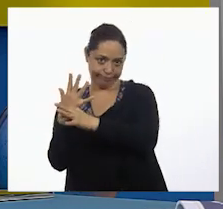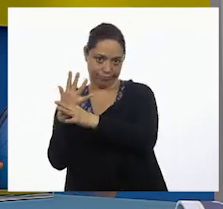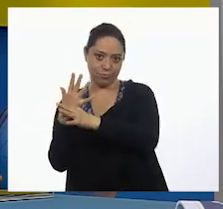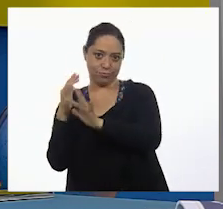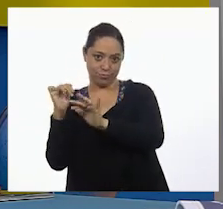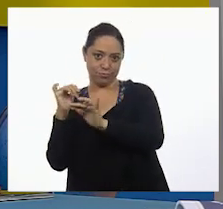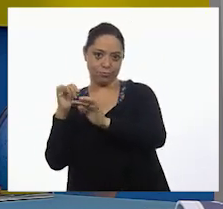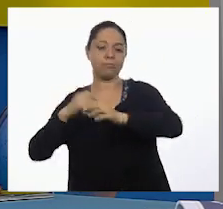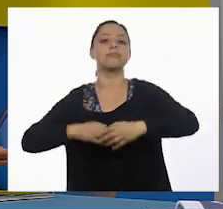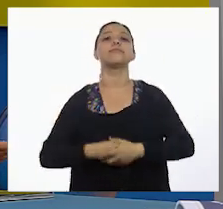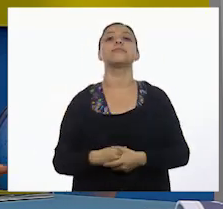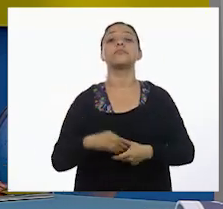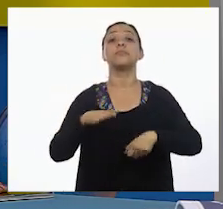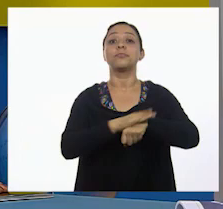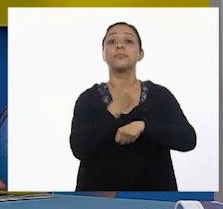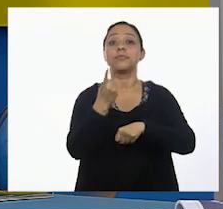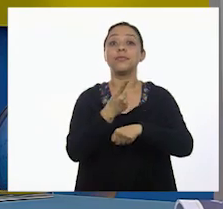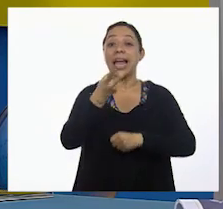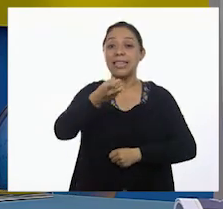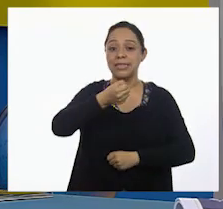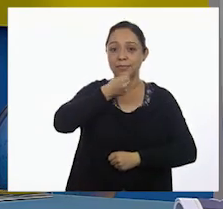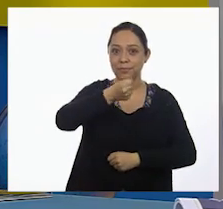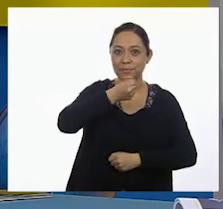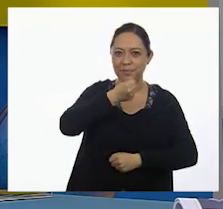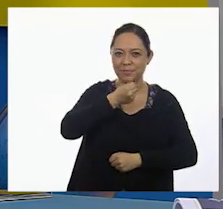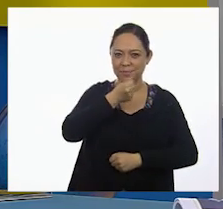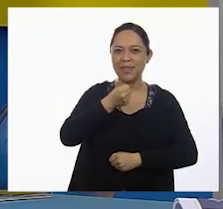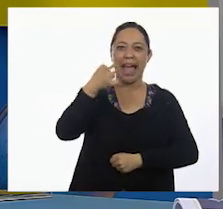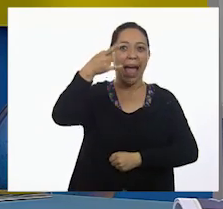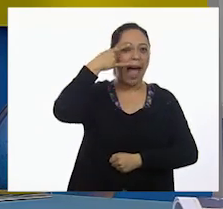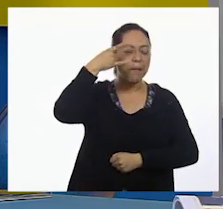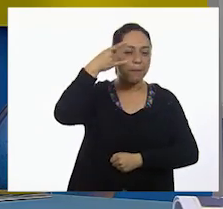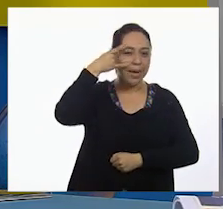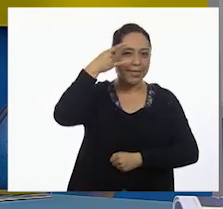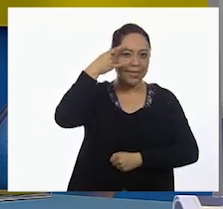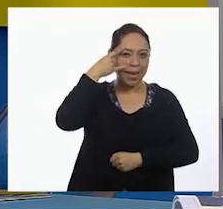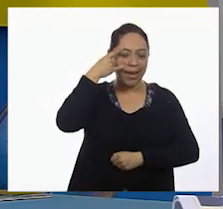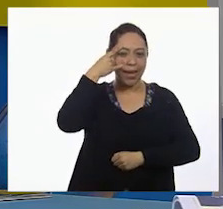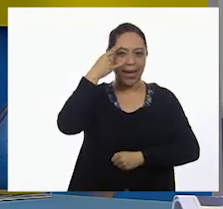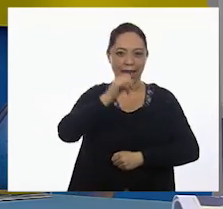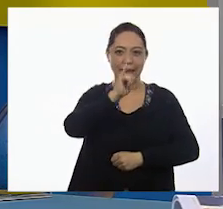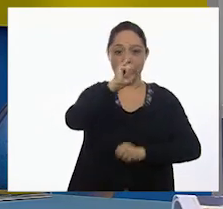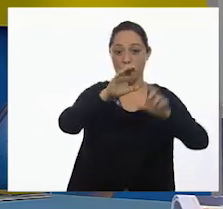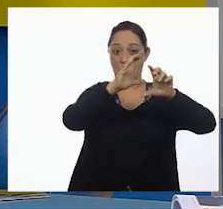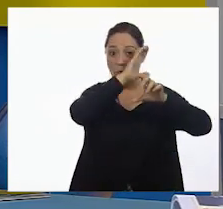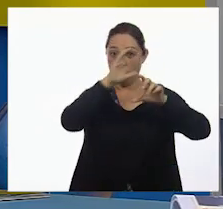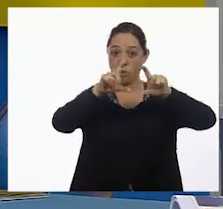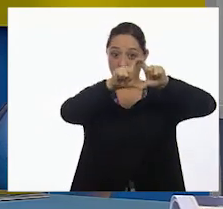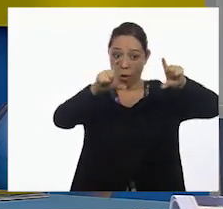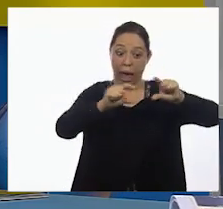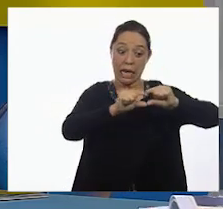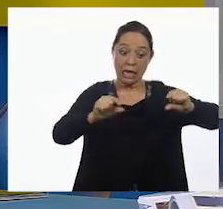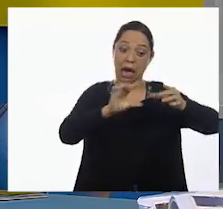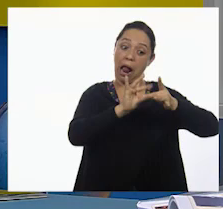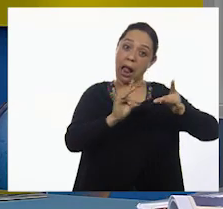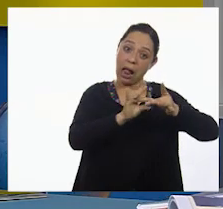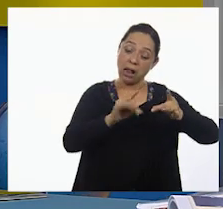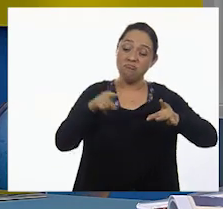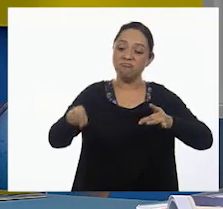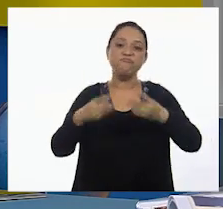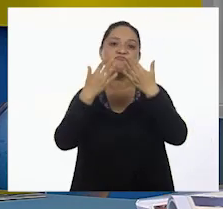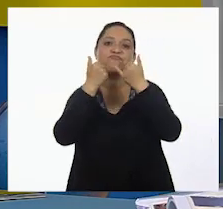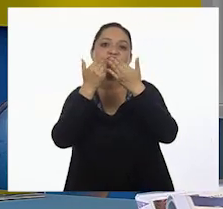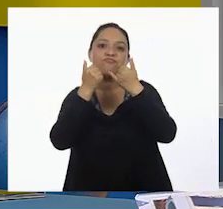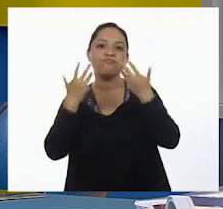porque precisamente en el reportaje de Campeche veíamos un pie de fotografía donde venía esa explicación y aquí no lo tenemos. Entonces, cuando hagas